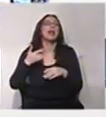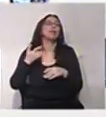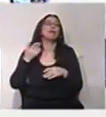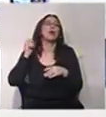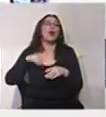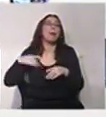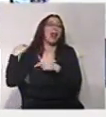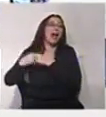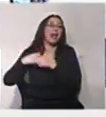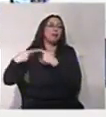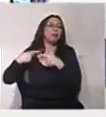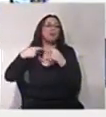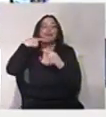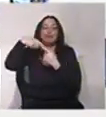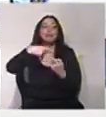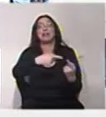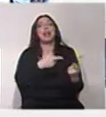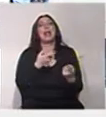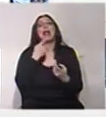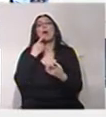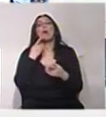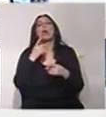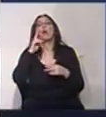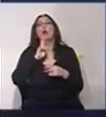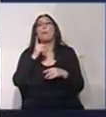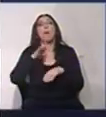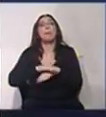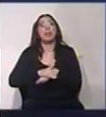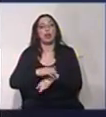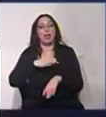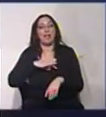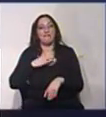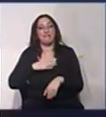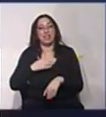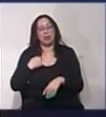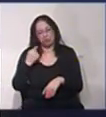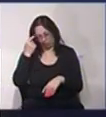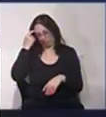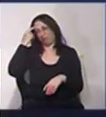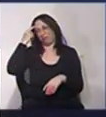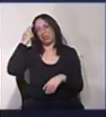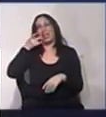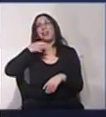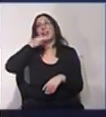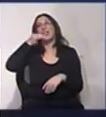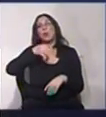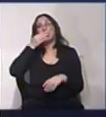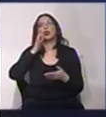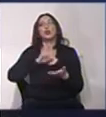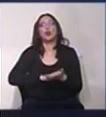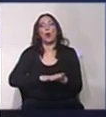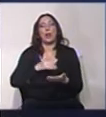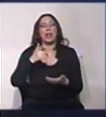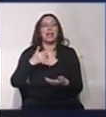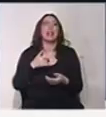como una conducta en un momento de la vida. Inmediatamente a mí se me vino a la cabeza ese discurso permanente que hay sobre esas cosas.